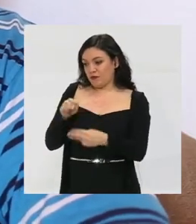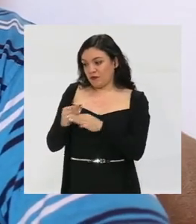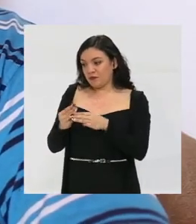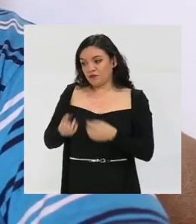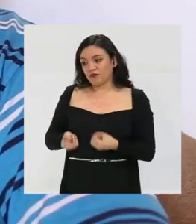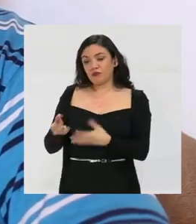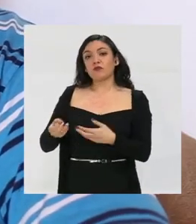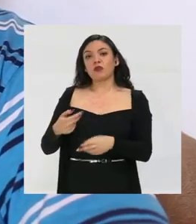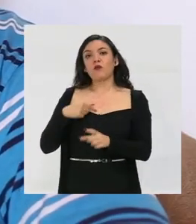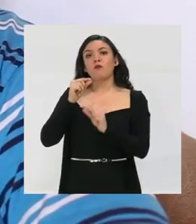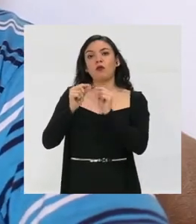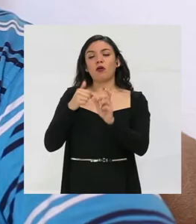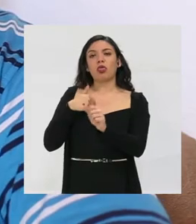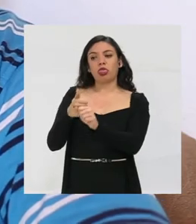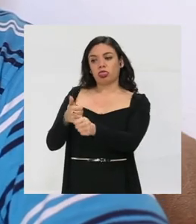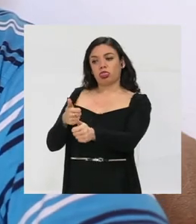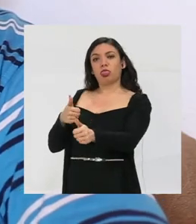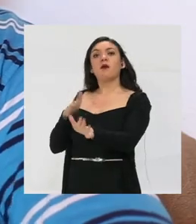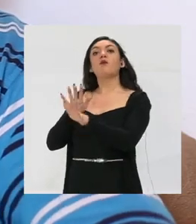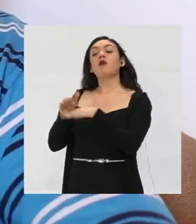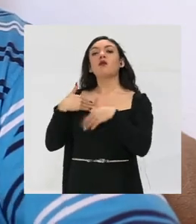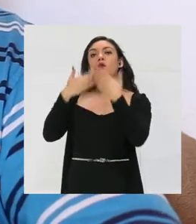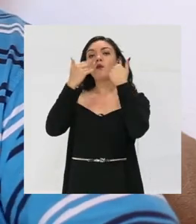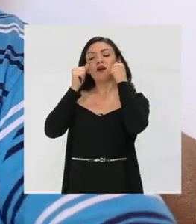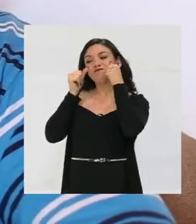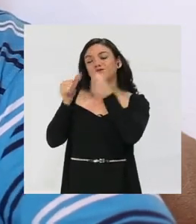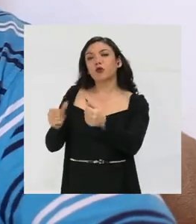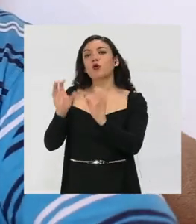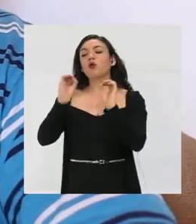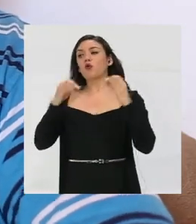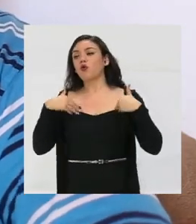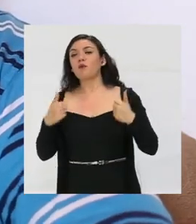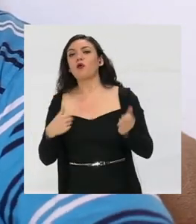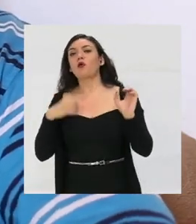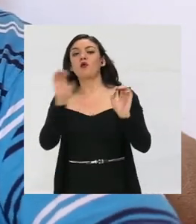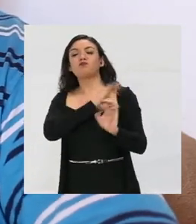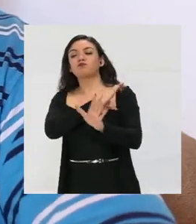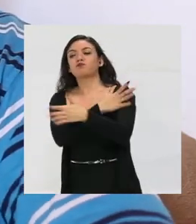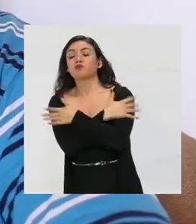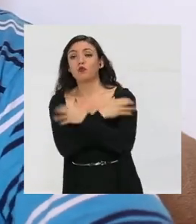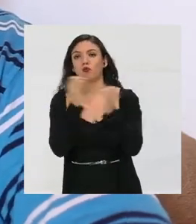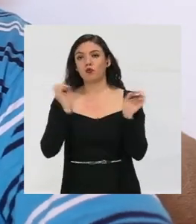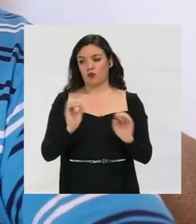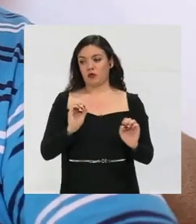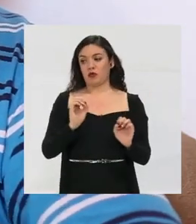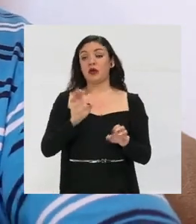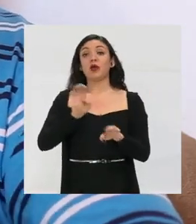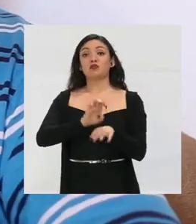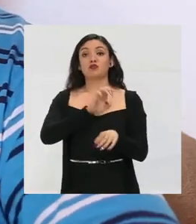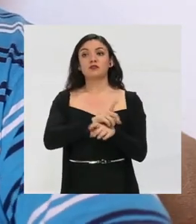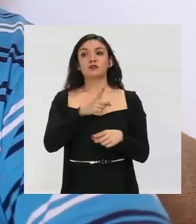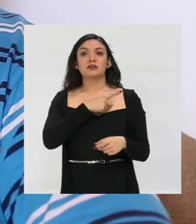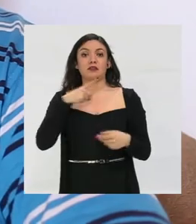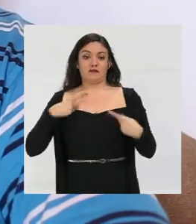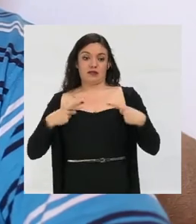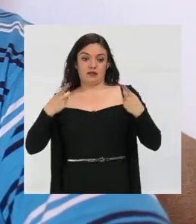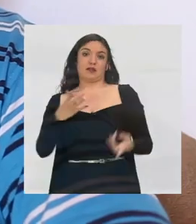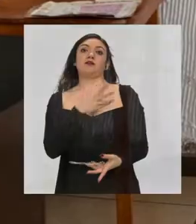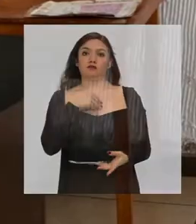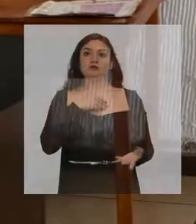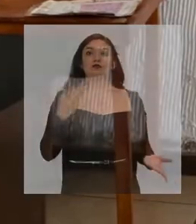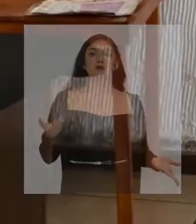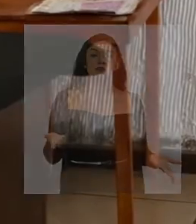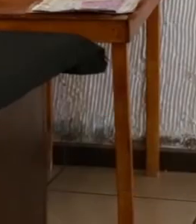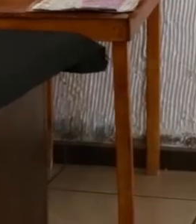y me fui alejando de la atención, de la comprensión, del cariño que se le tiene que dar a los hijos.